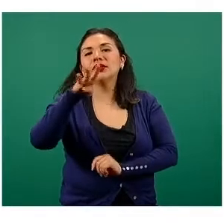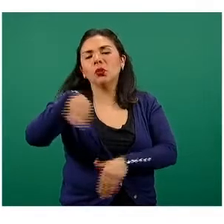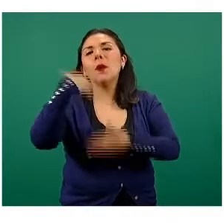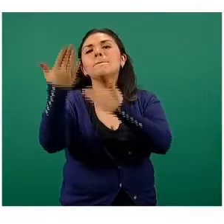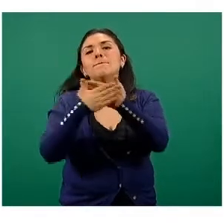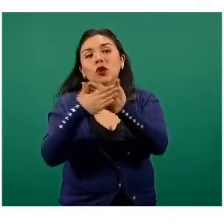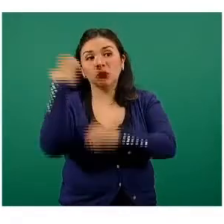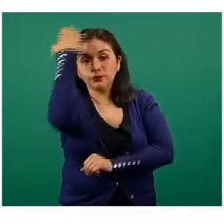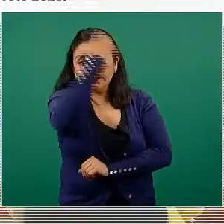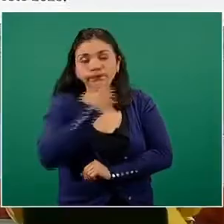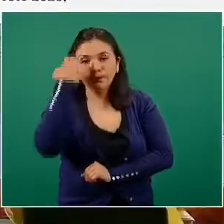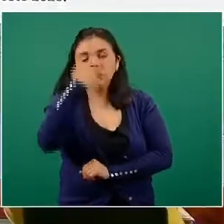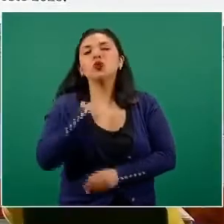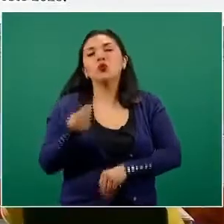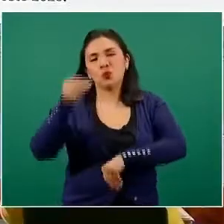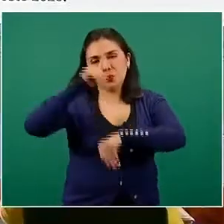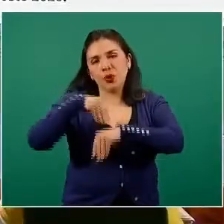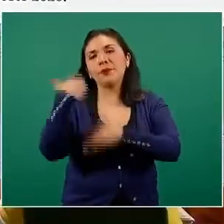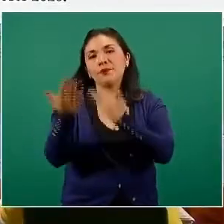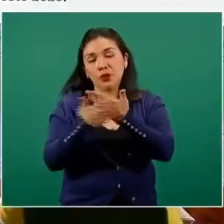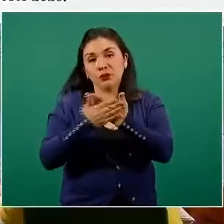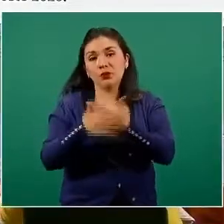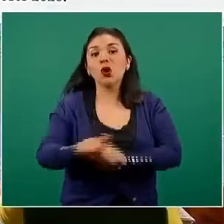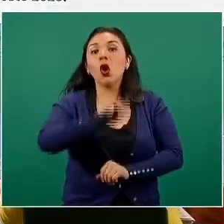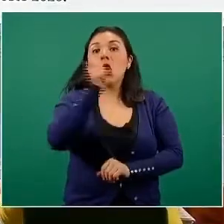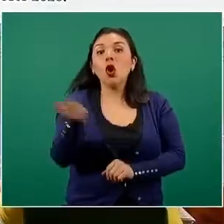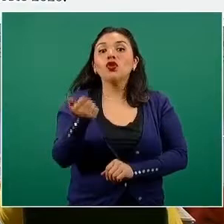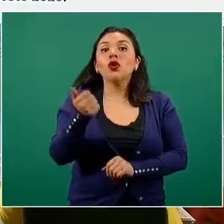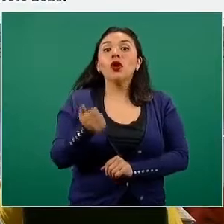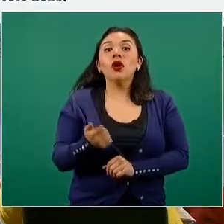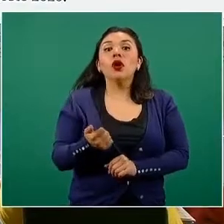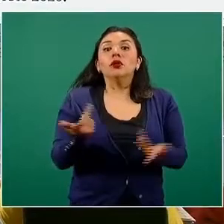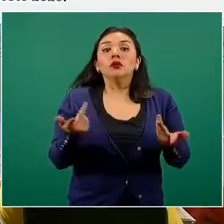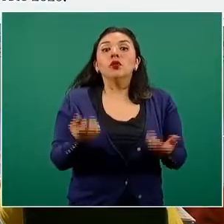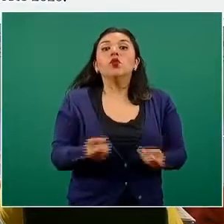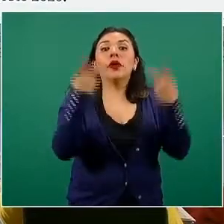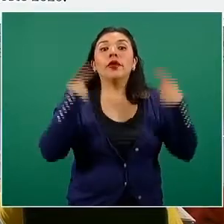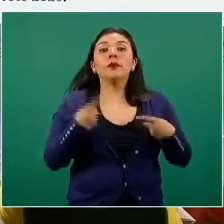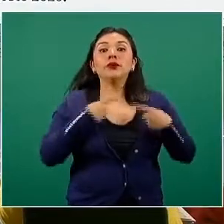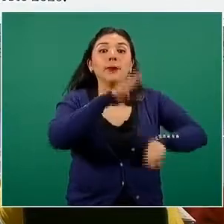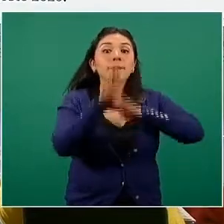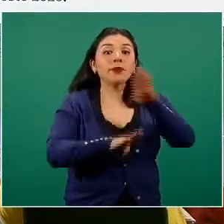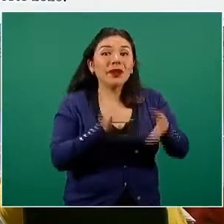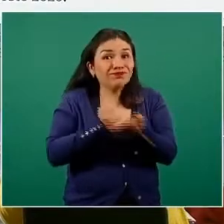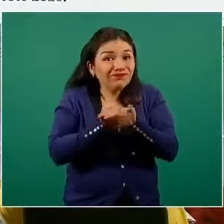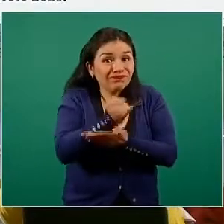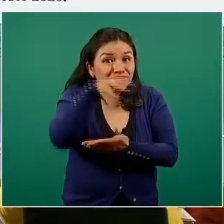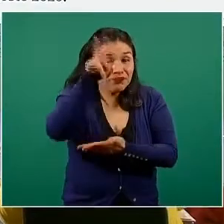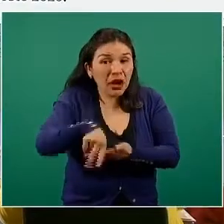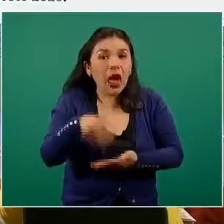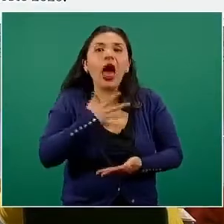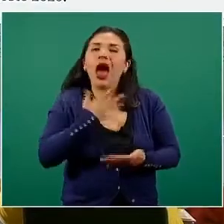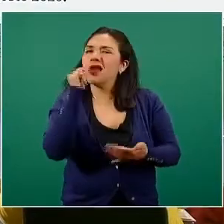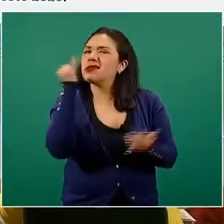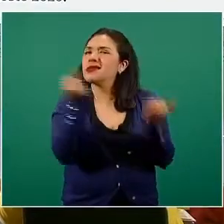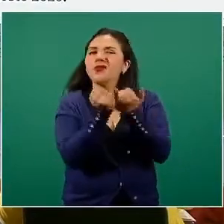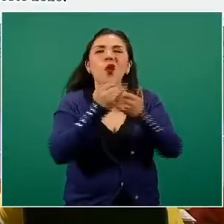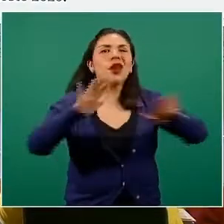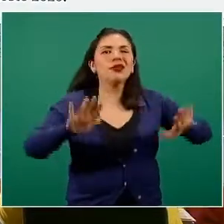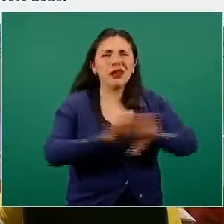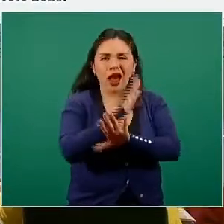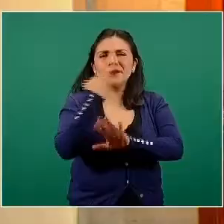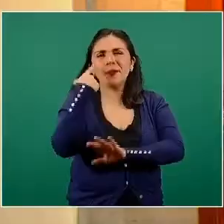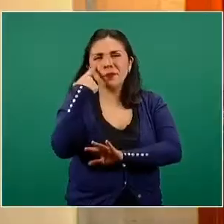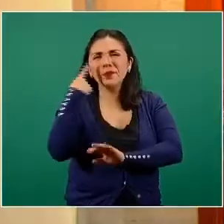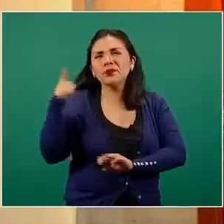nuestros nuevos análisis de exceso de mortalidad. Y las informadas también pues puede variar. Varía principalmente, y como yo mismo se los he